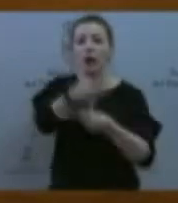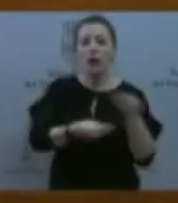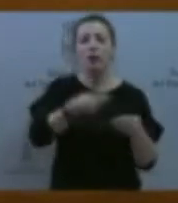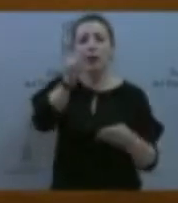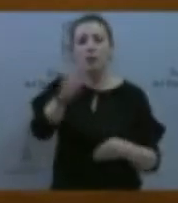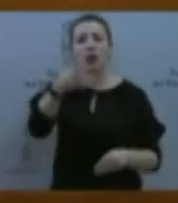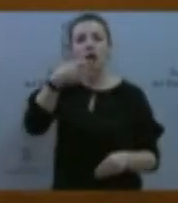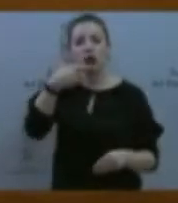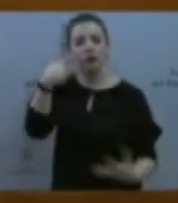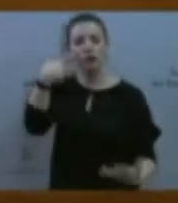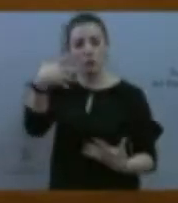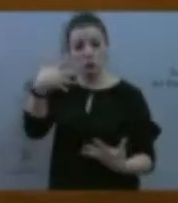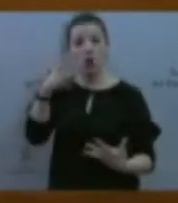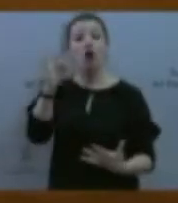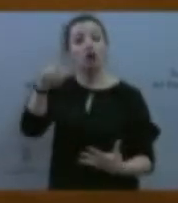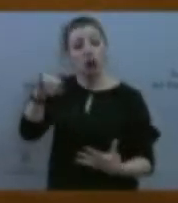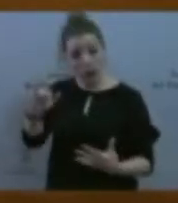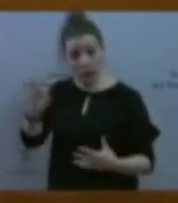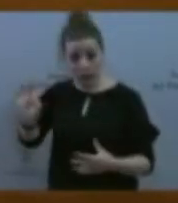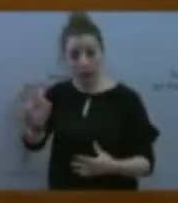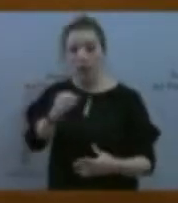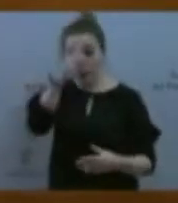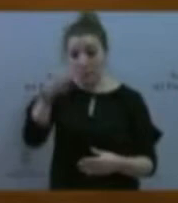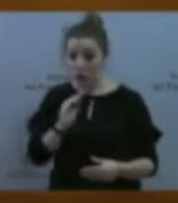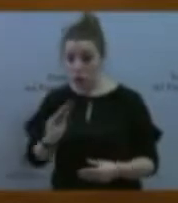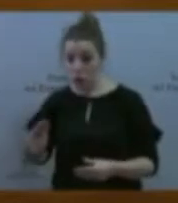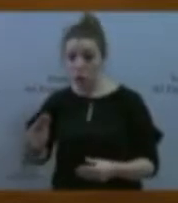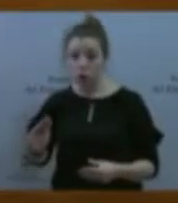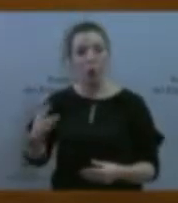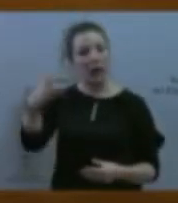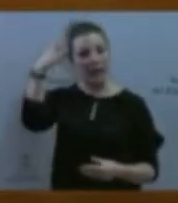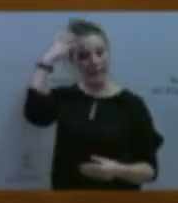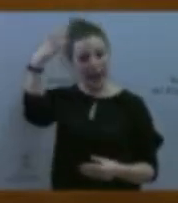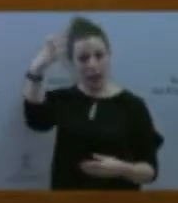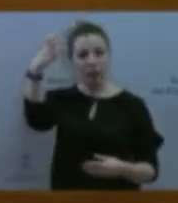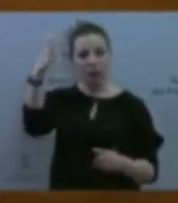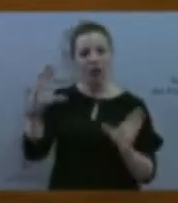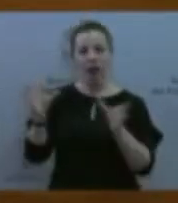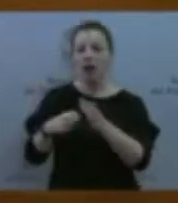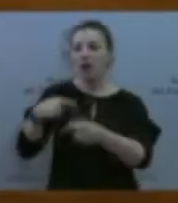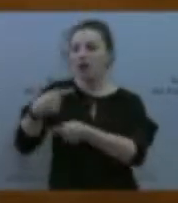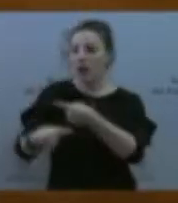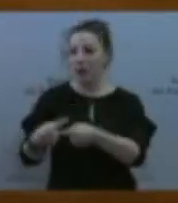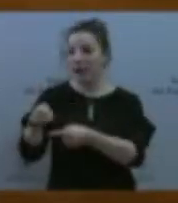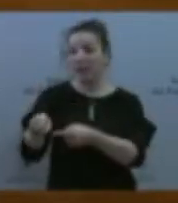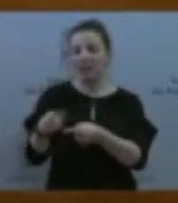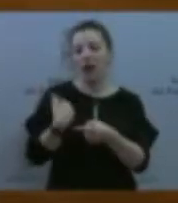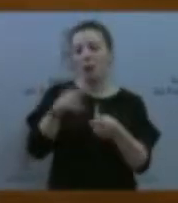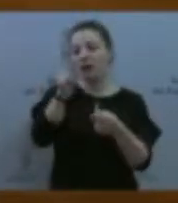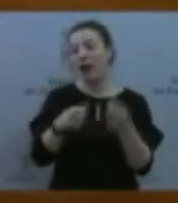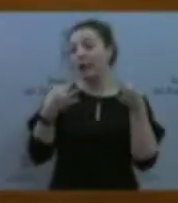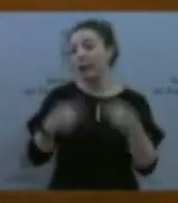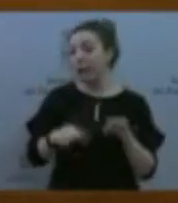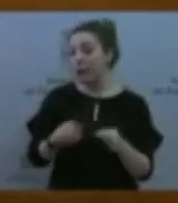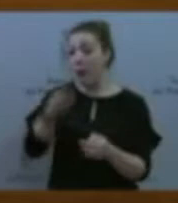padre procedía de la realeza y él ya estaba en la Cámara de los Comunes, muere su padre y eso hacía que heredase el título, de tal